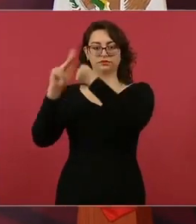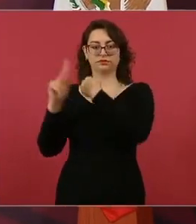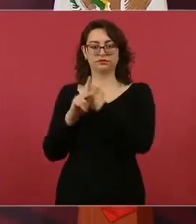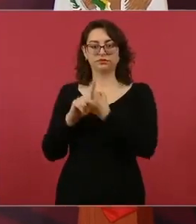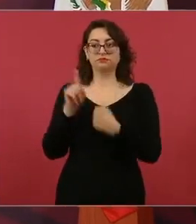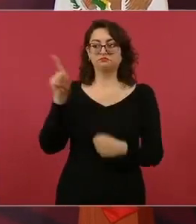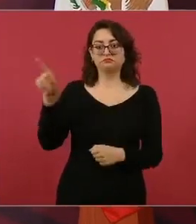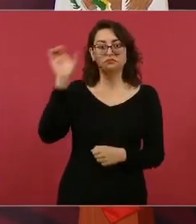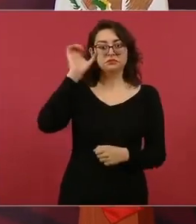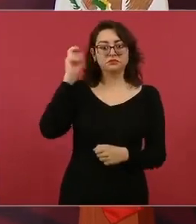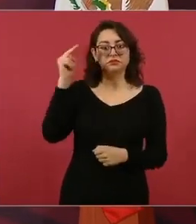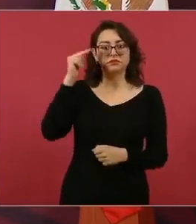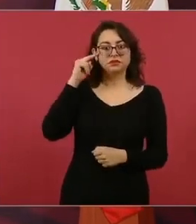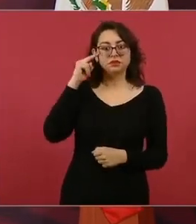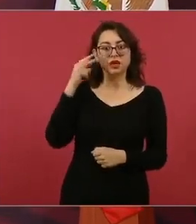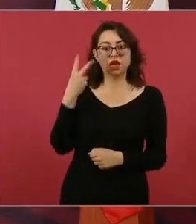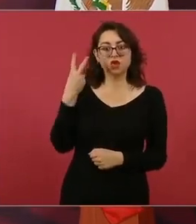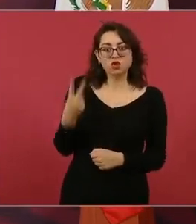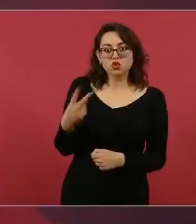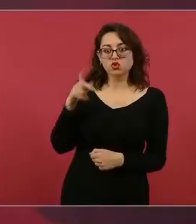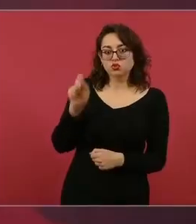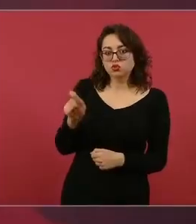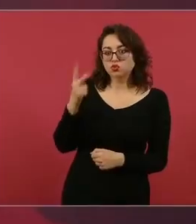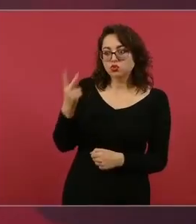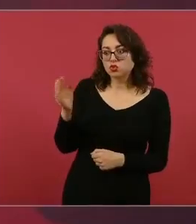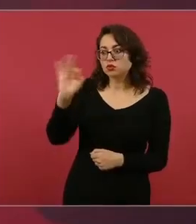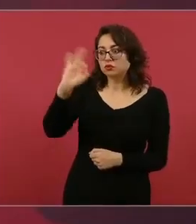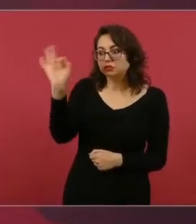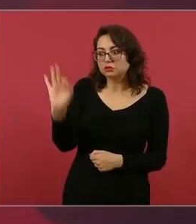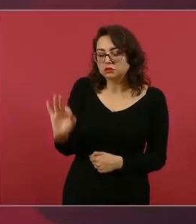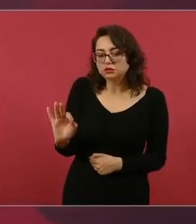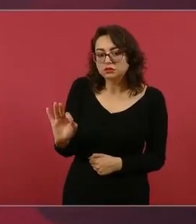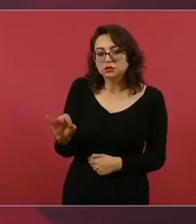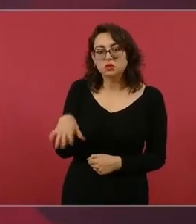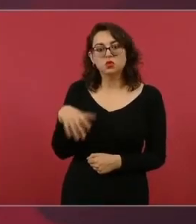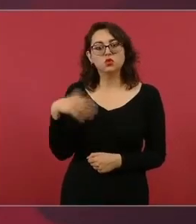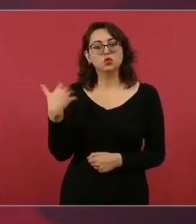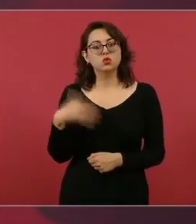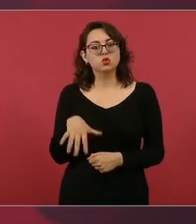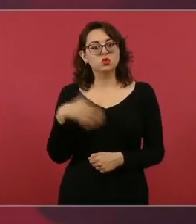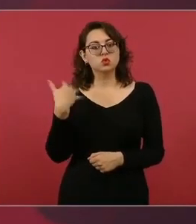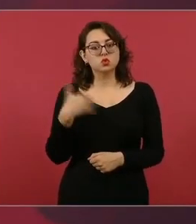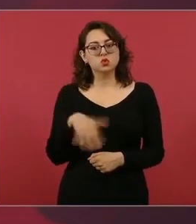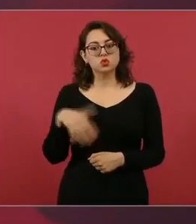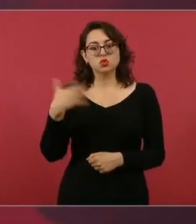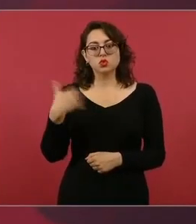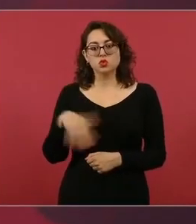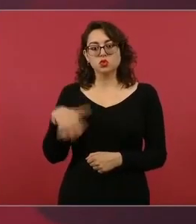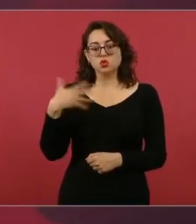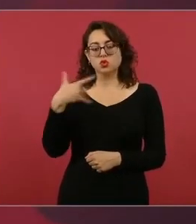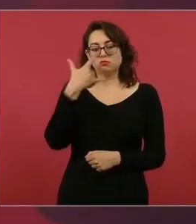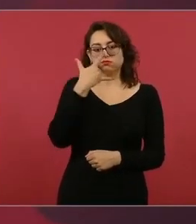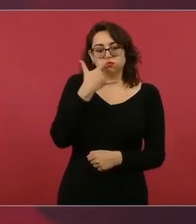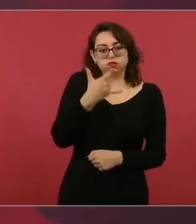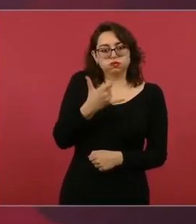porque un crecimiento en China de 2.2 en estos tiempos